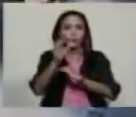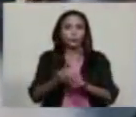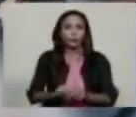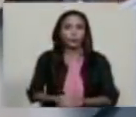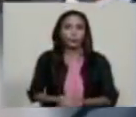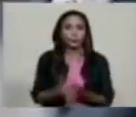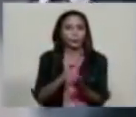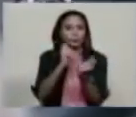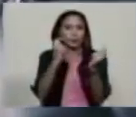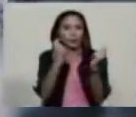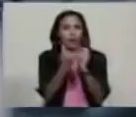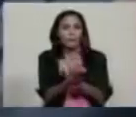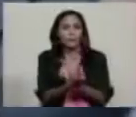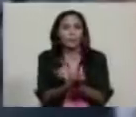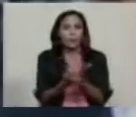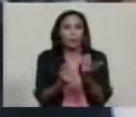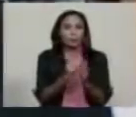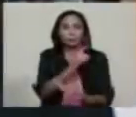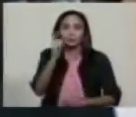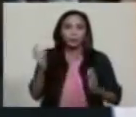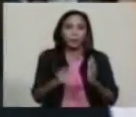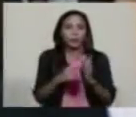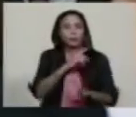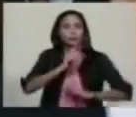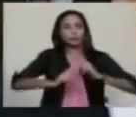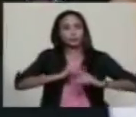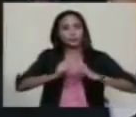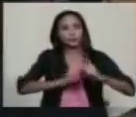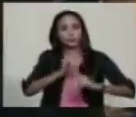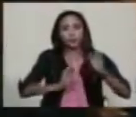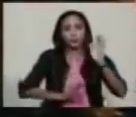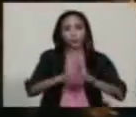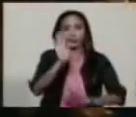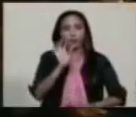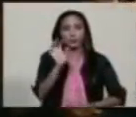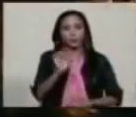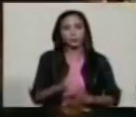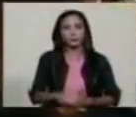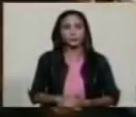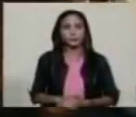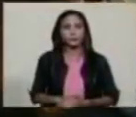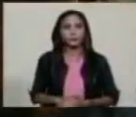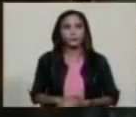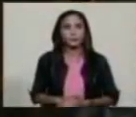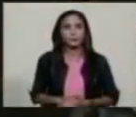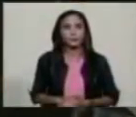cambia todo. Es al revés, es producir la riqueza internacional.